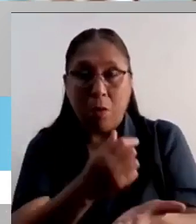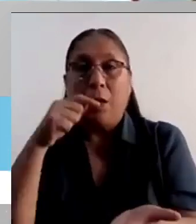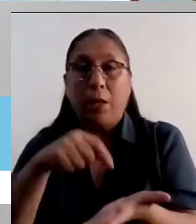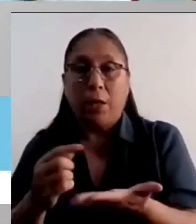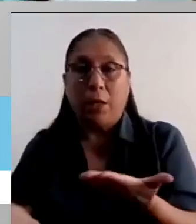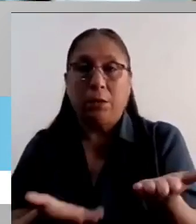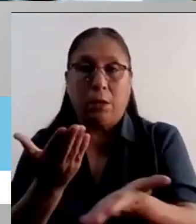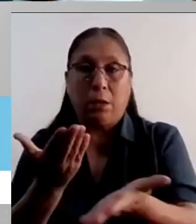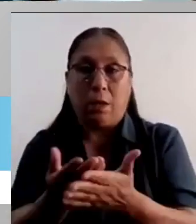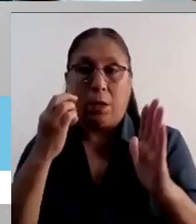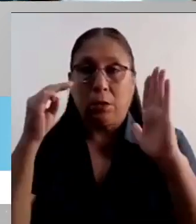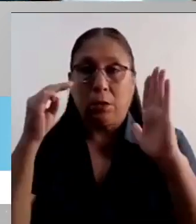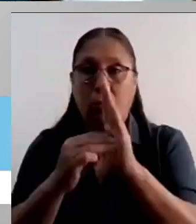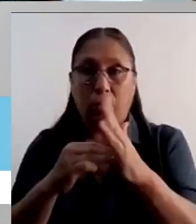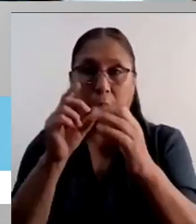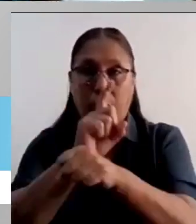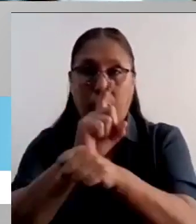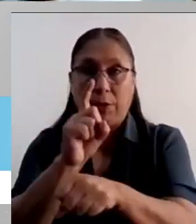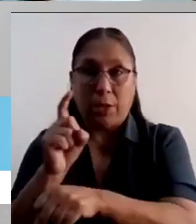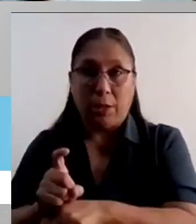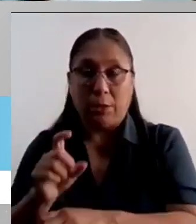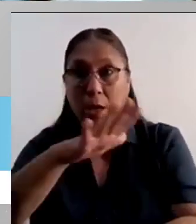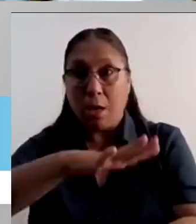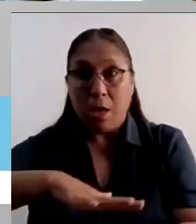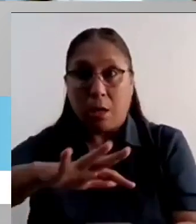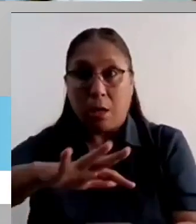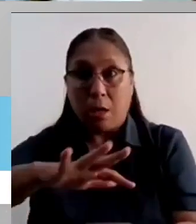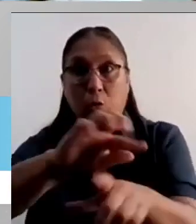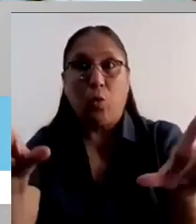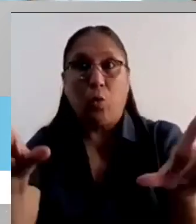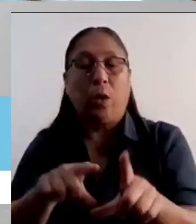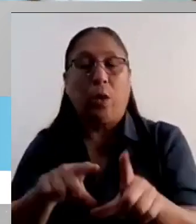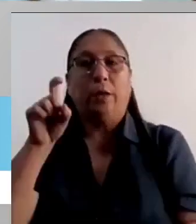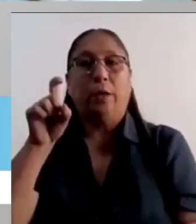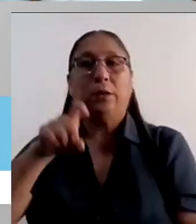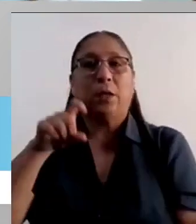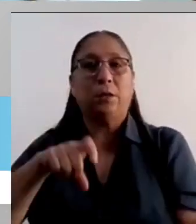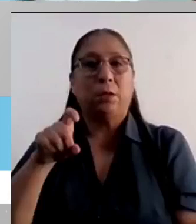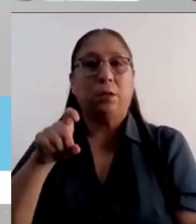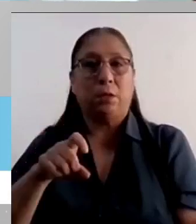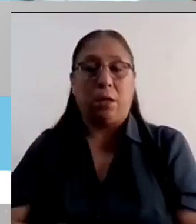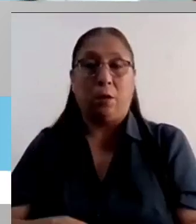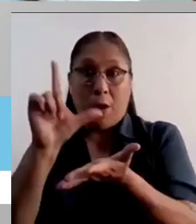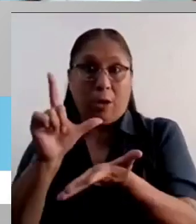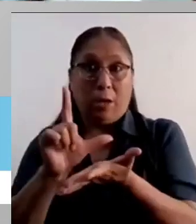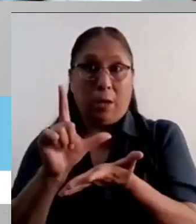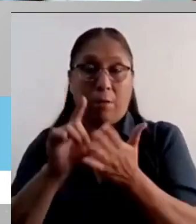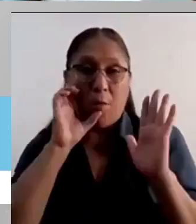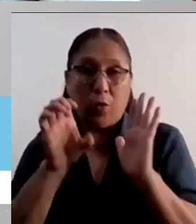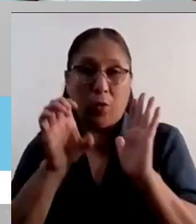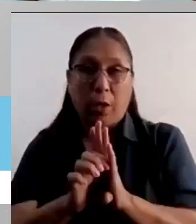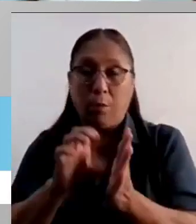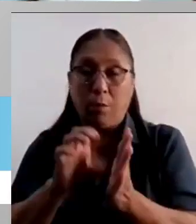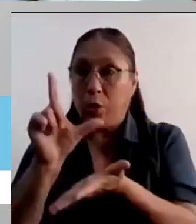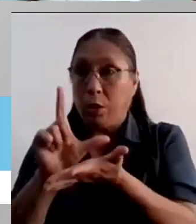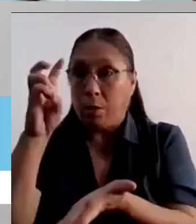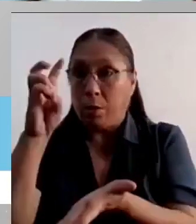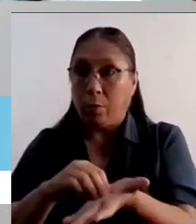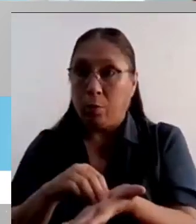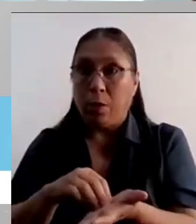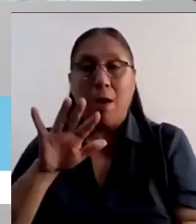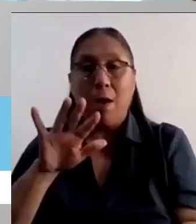generado este modelo educativo en aquellas zonas donde es necesario. En el caso de Lima, por ejemplo, Lima Metropolitana, hay